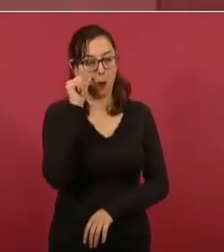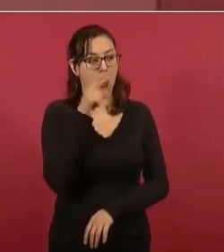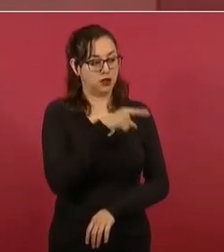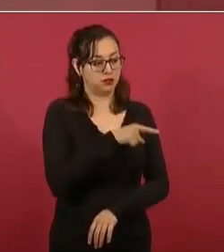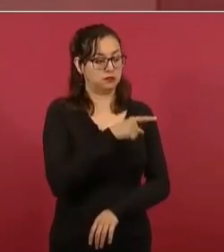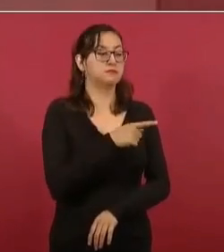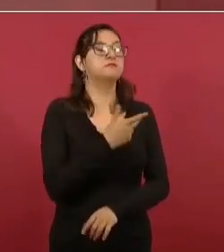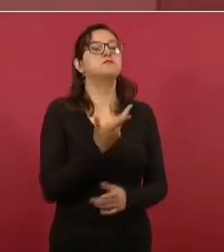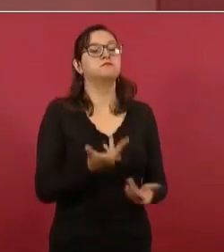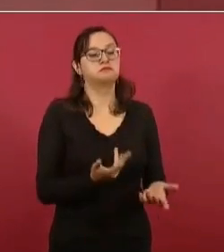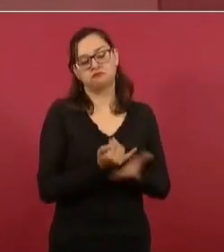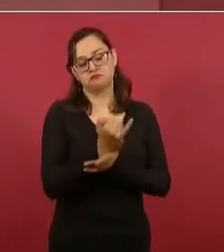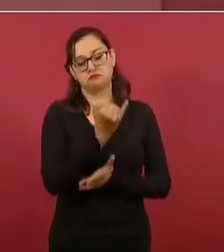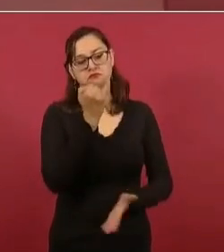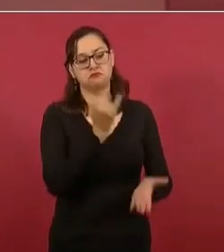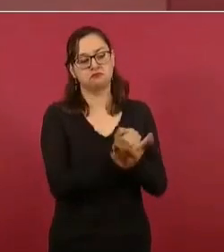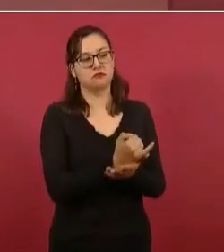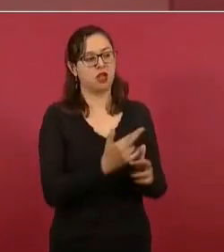del Estado,